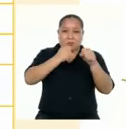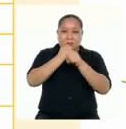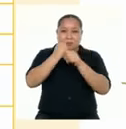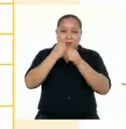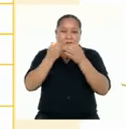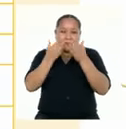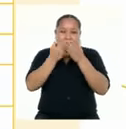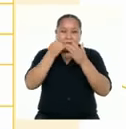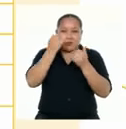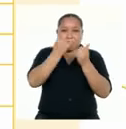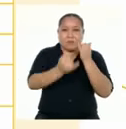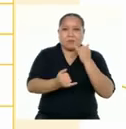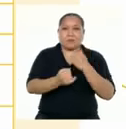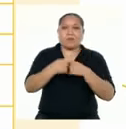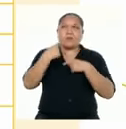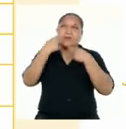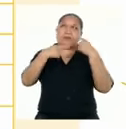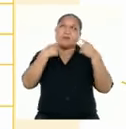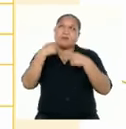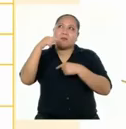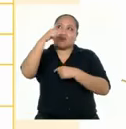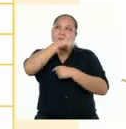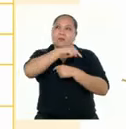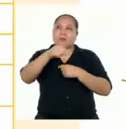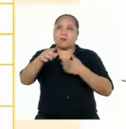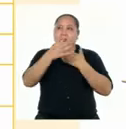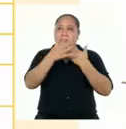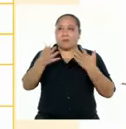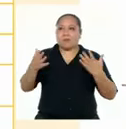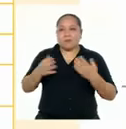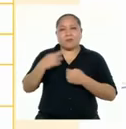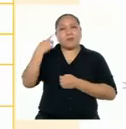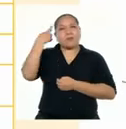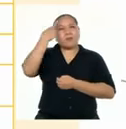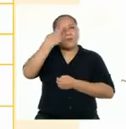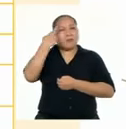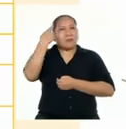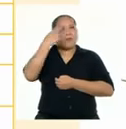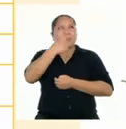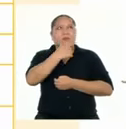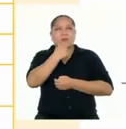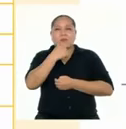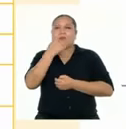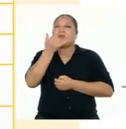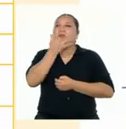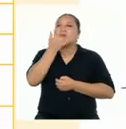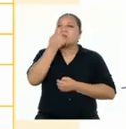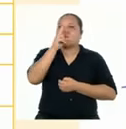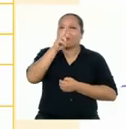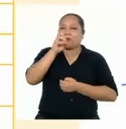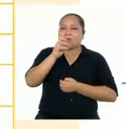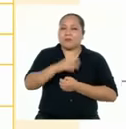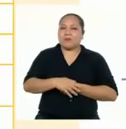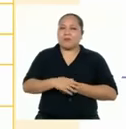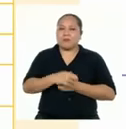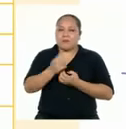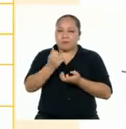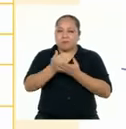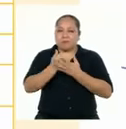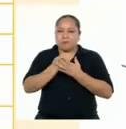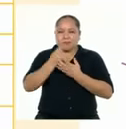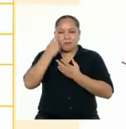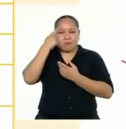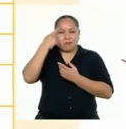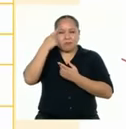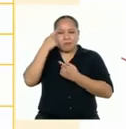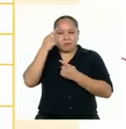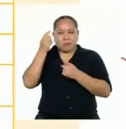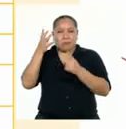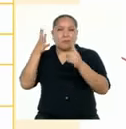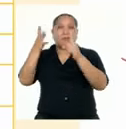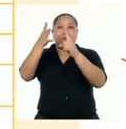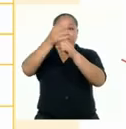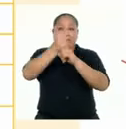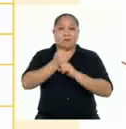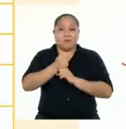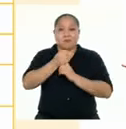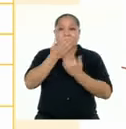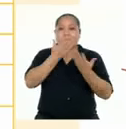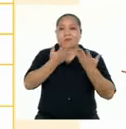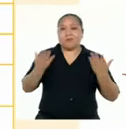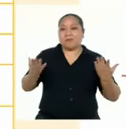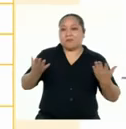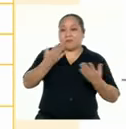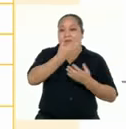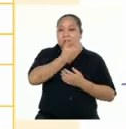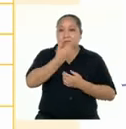difícil, creo que narrar estos hechos nos ayudará a pensar en nuestros logros y en aquellos aspectos que podemos mejorar, y nos ayudará a